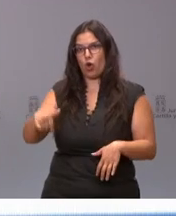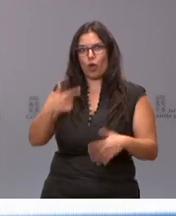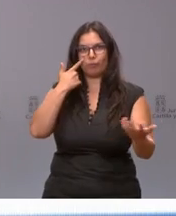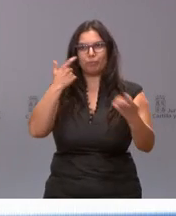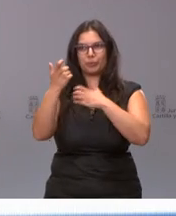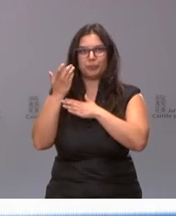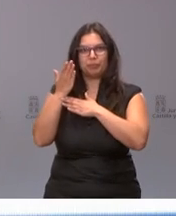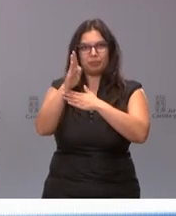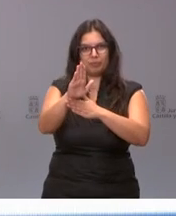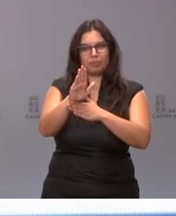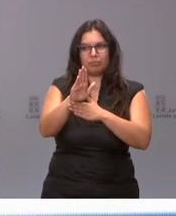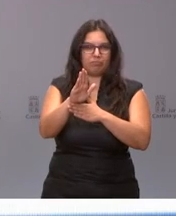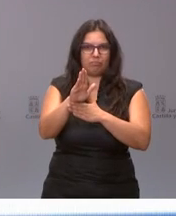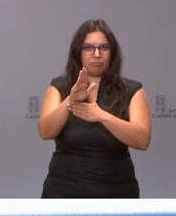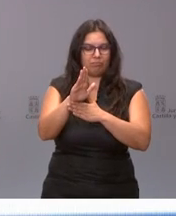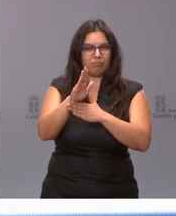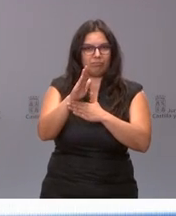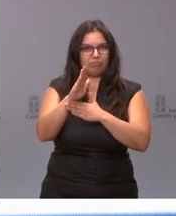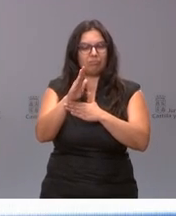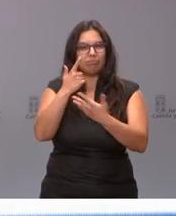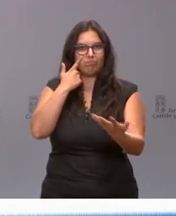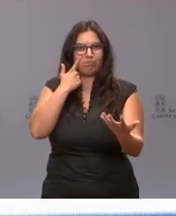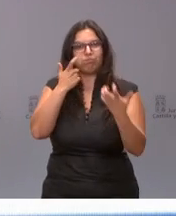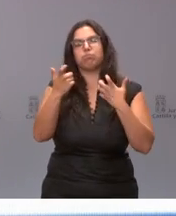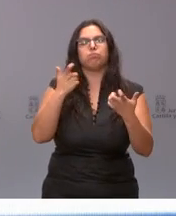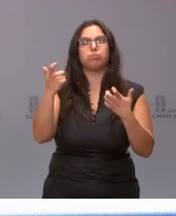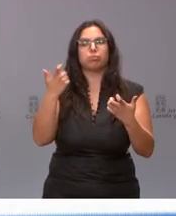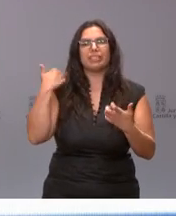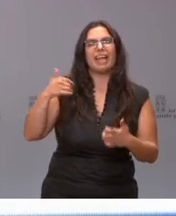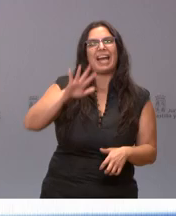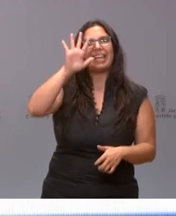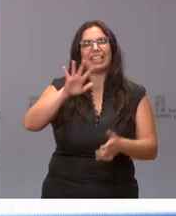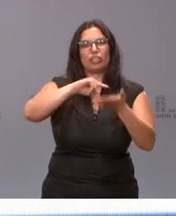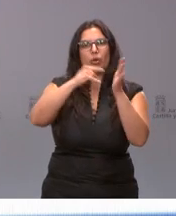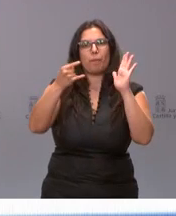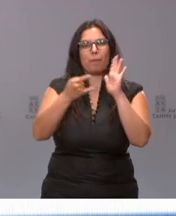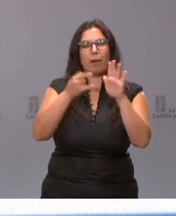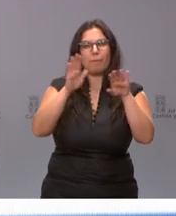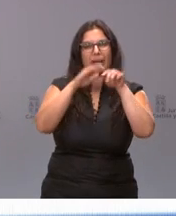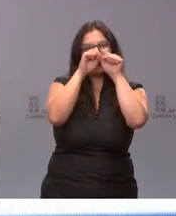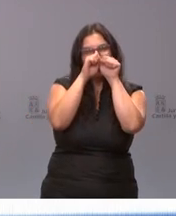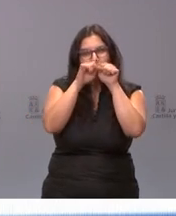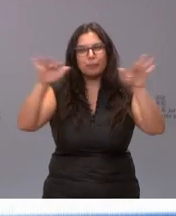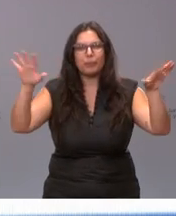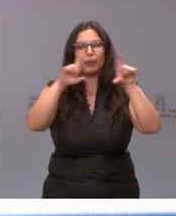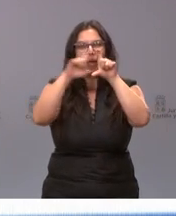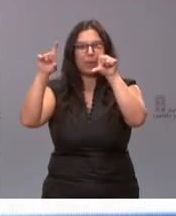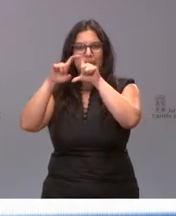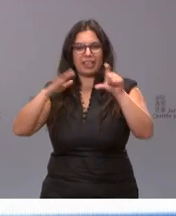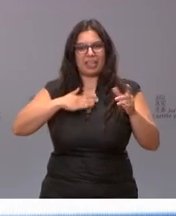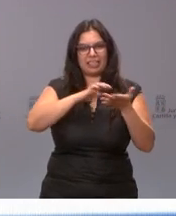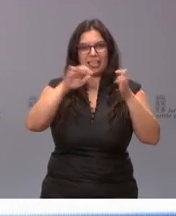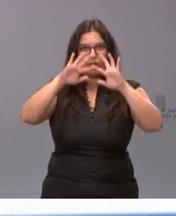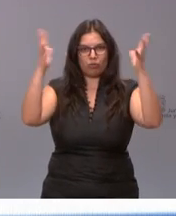una manera sin igual a través de este quinto plan de internacionalización de empresas de Castilla y León